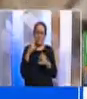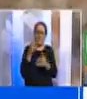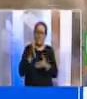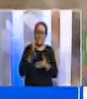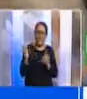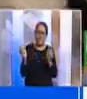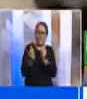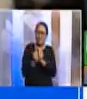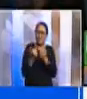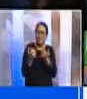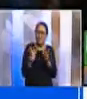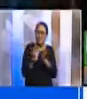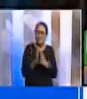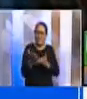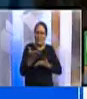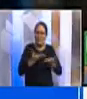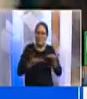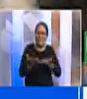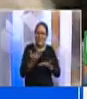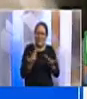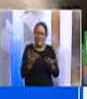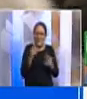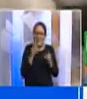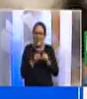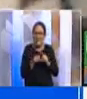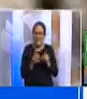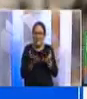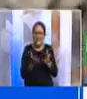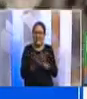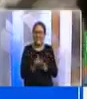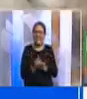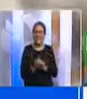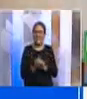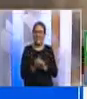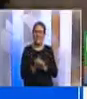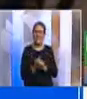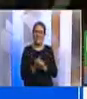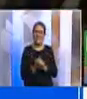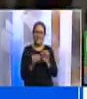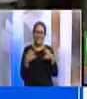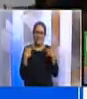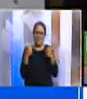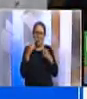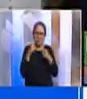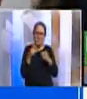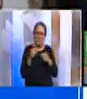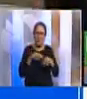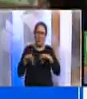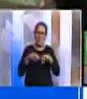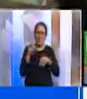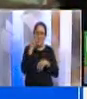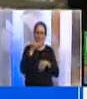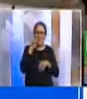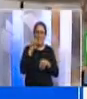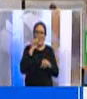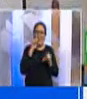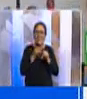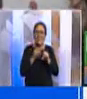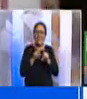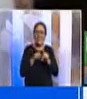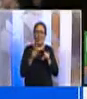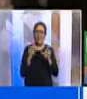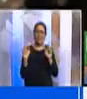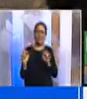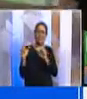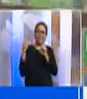de 4 patas, para poder celebrar esta victoria de Movimiento Semilla con Bernardo Arévalo. También la creatividad de